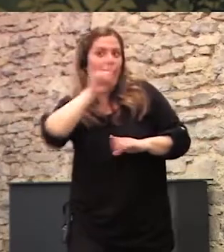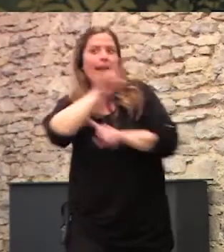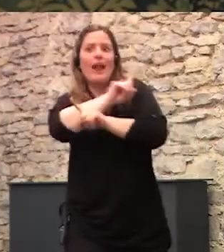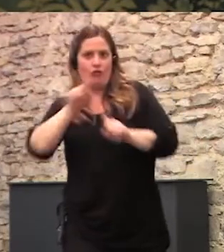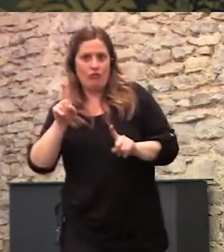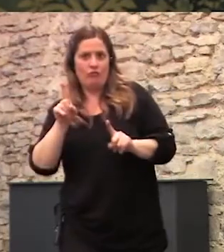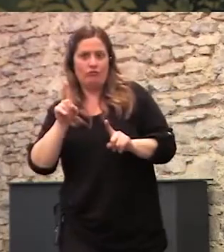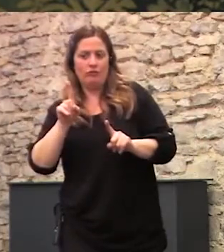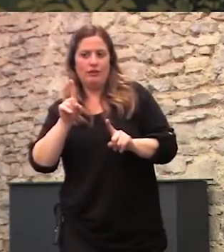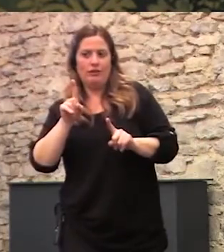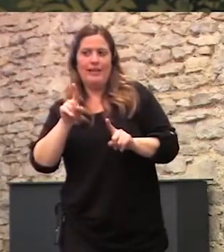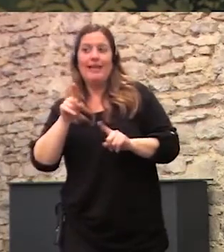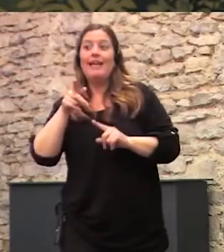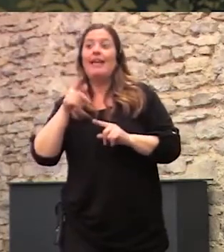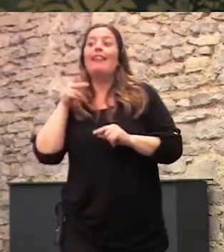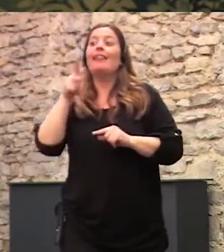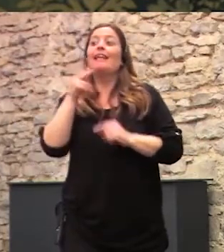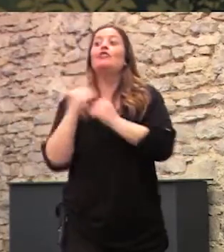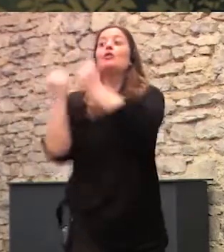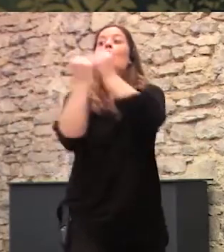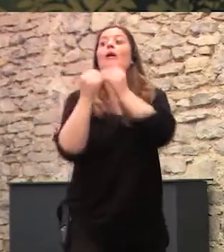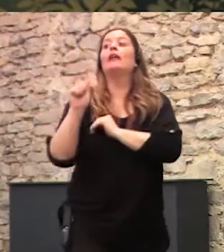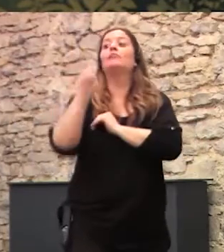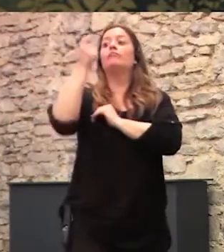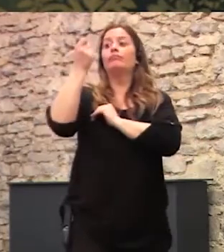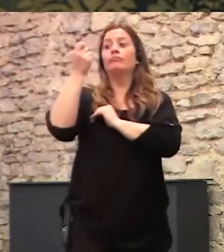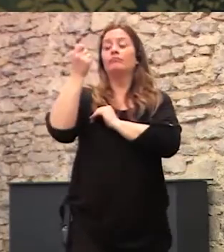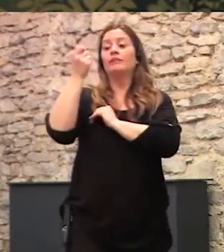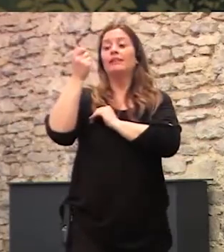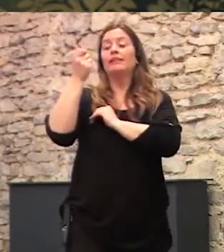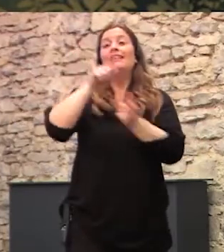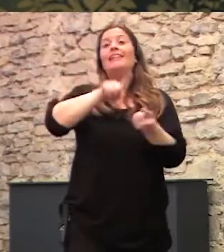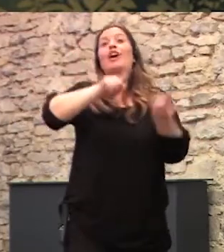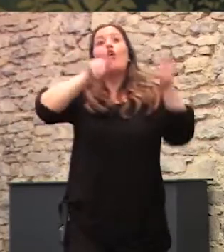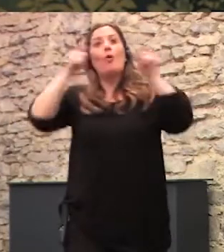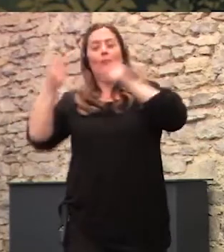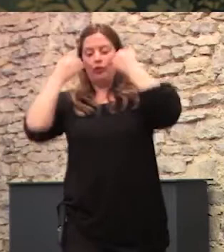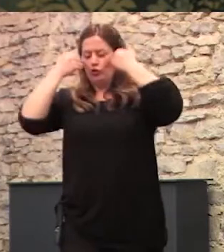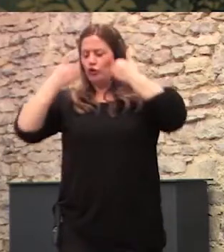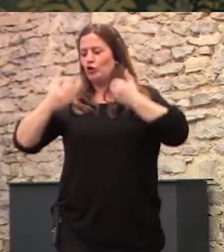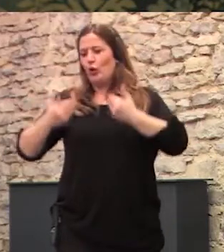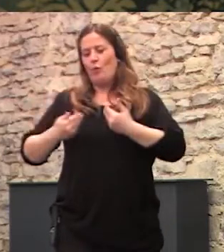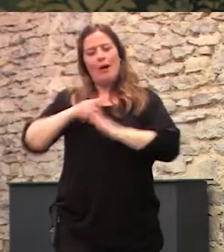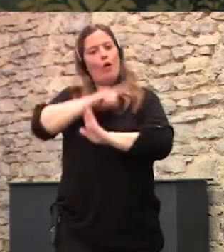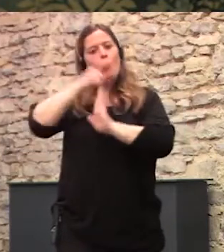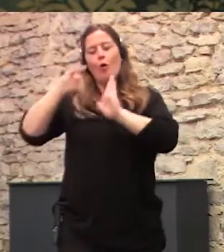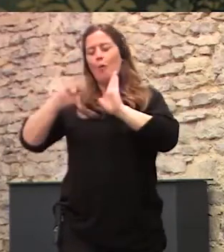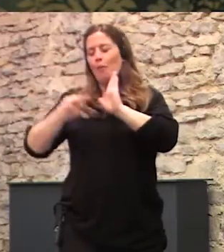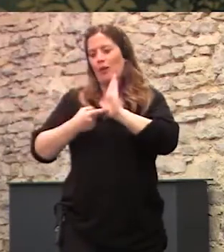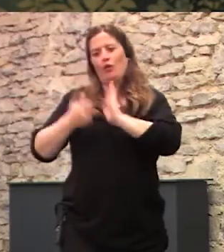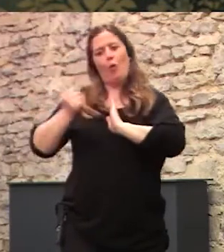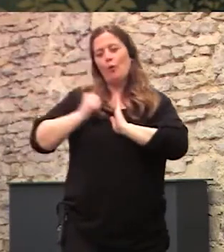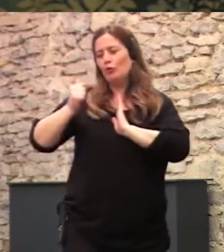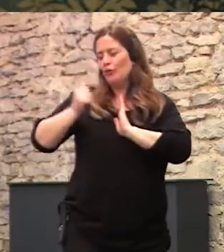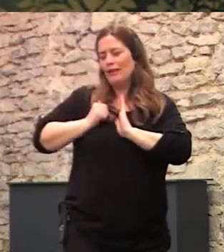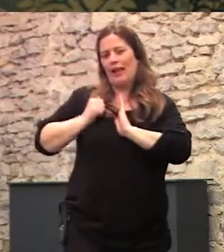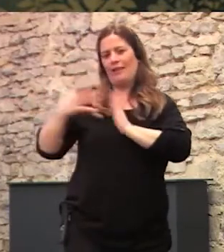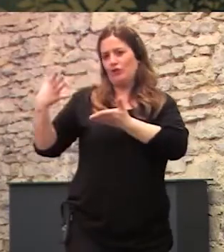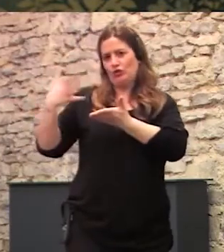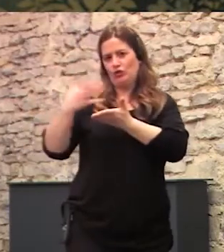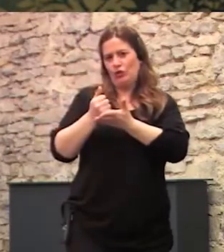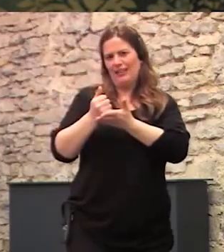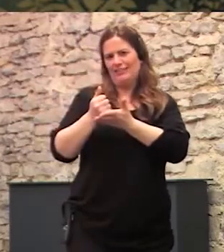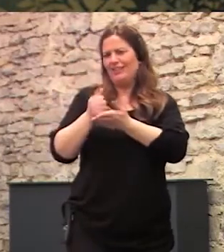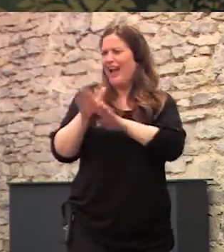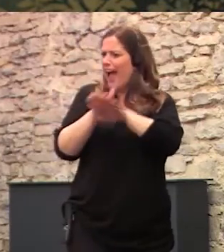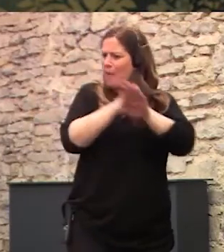Lograr la igualdad de derechos es convertirse en un ser humano pleno y lleno de posibilidades y oportunidades, más allá de su condición de raza